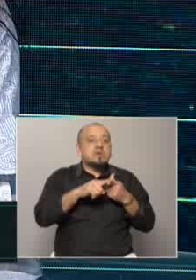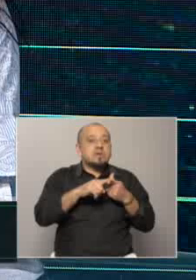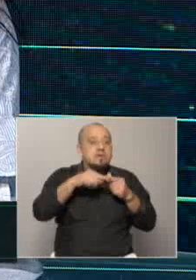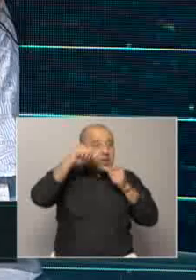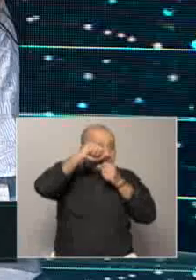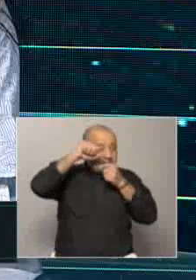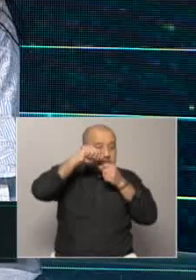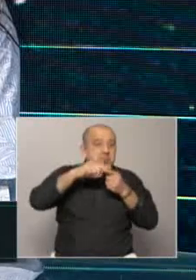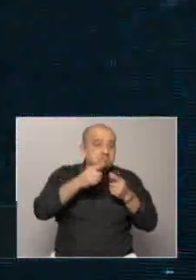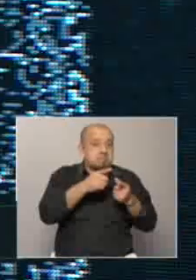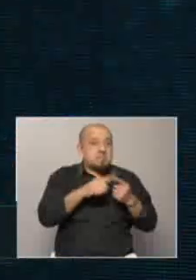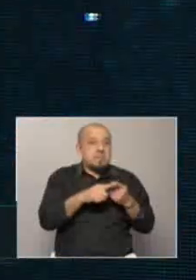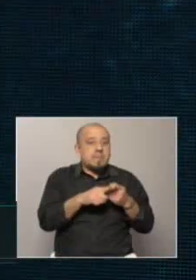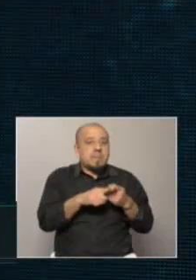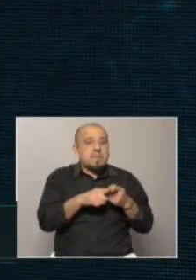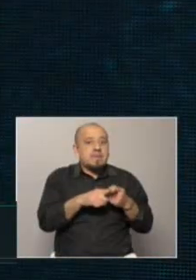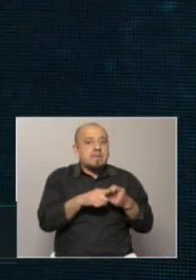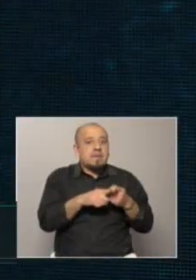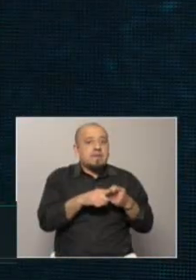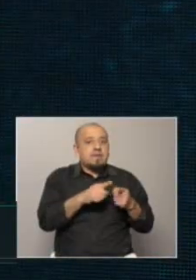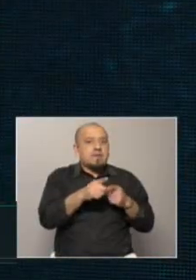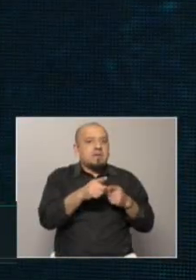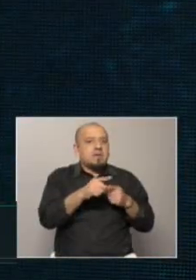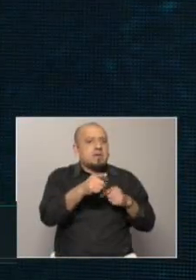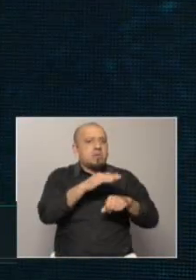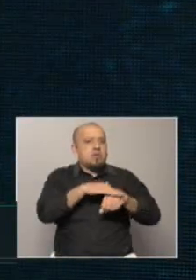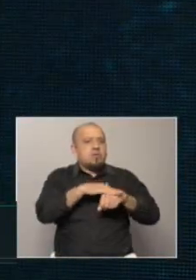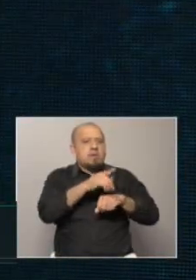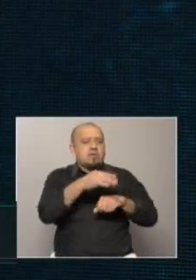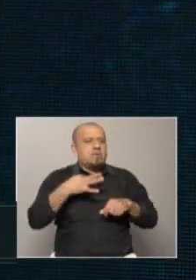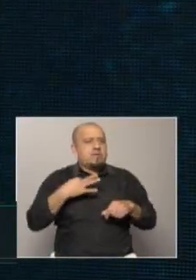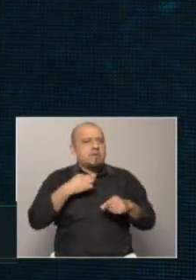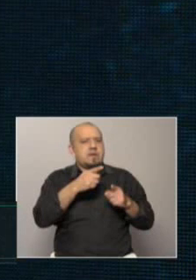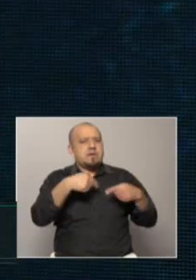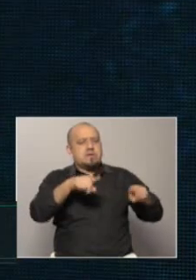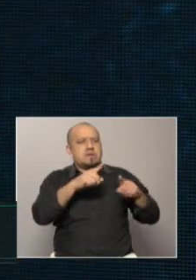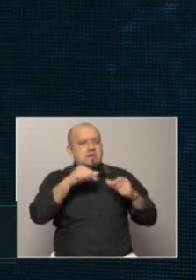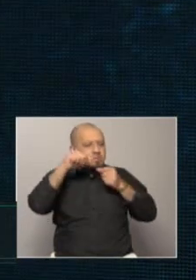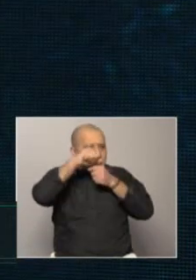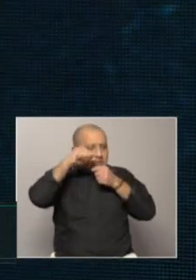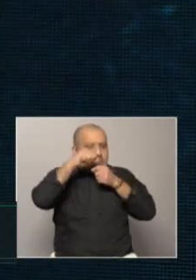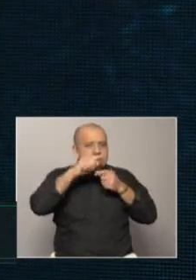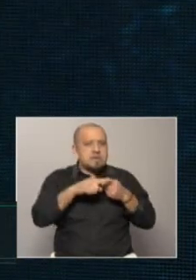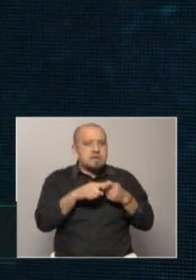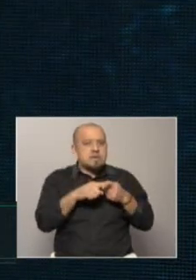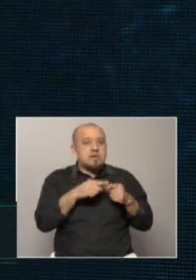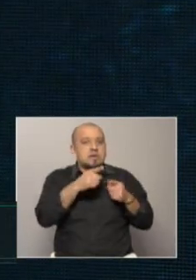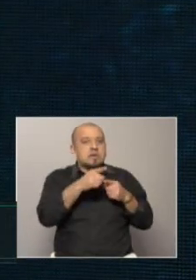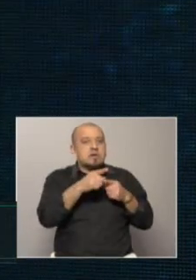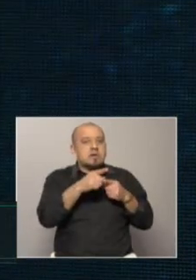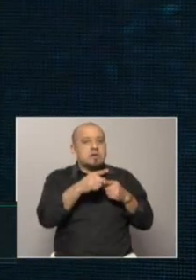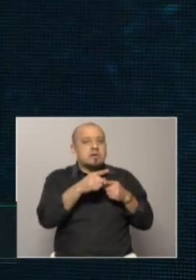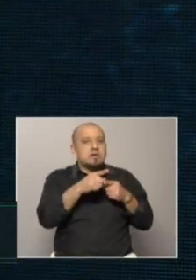ese momento, Pity estaba prácticamente en uno de los momentos más jodidos de su vida de consumo, ¿no? Sí, sí. Y de hecho, la nota la